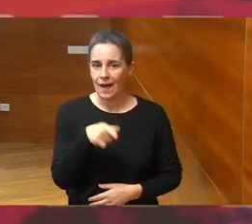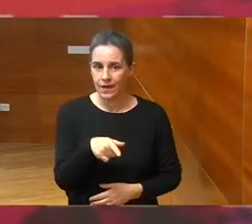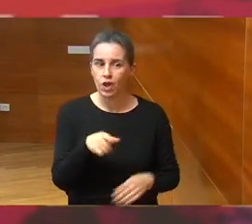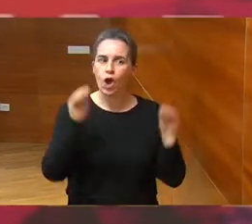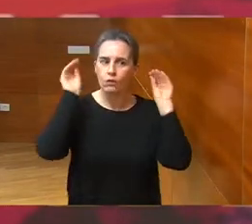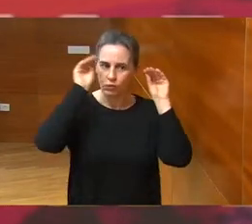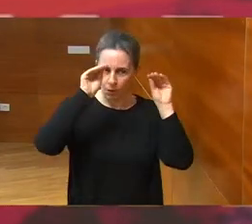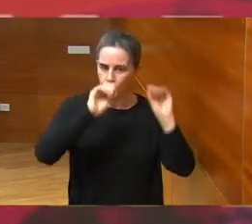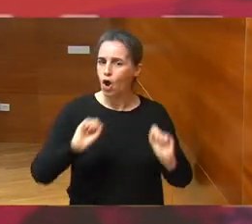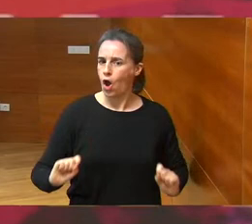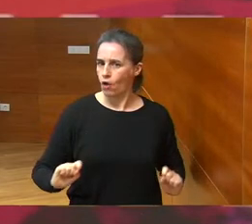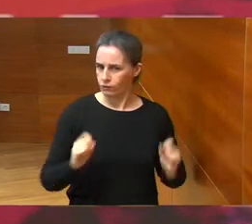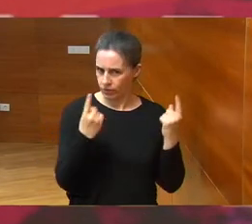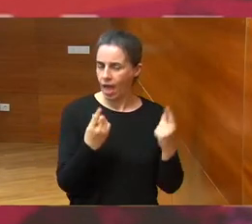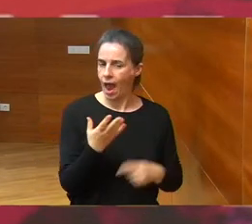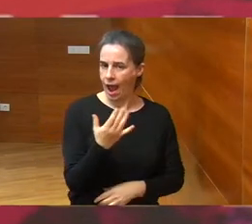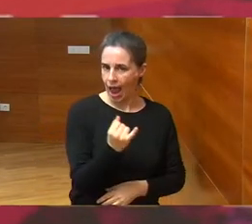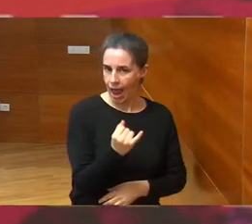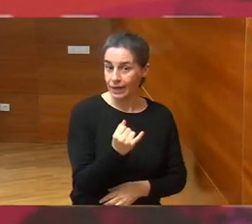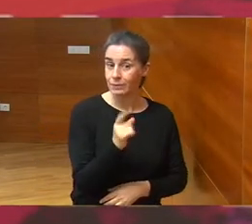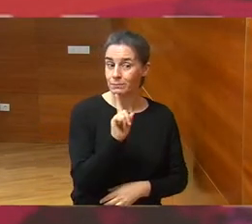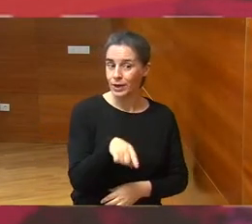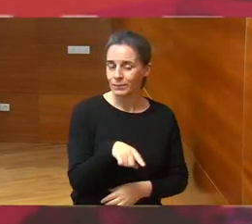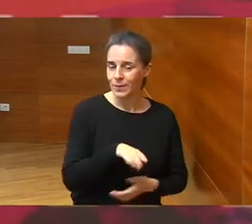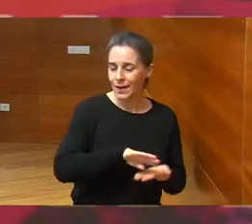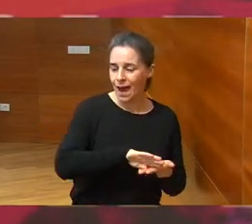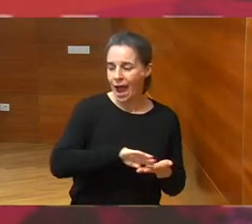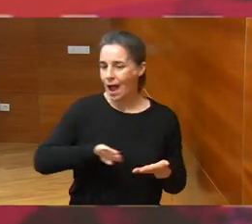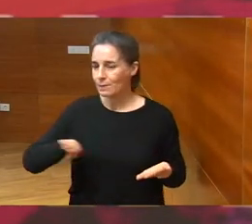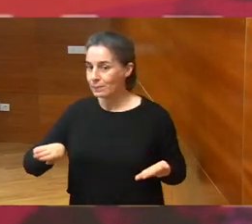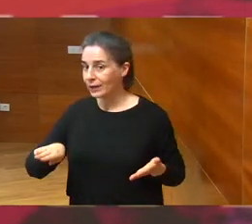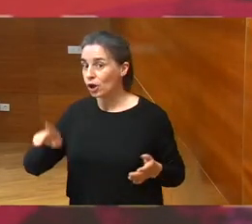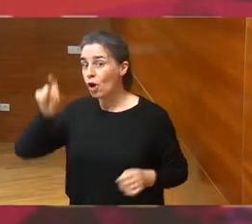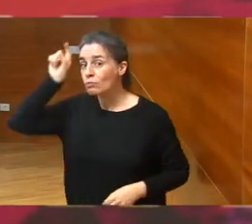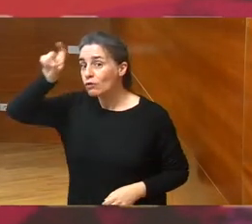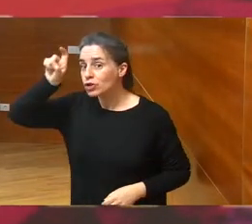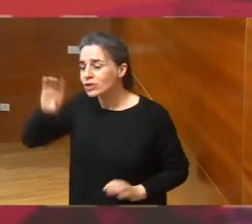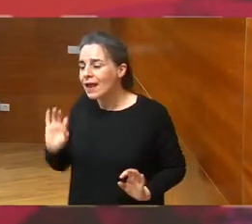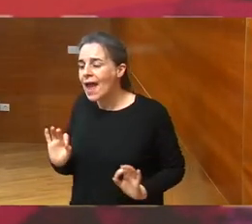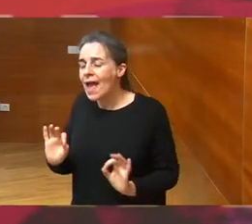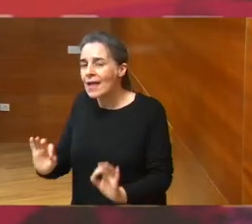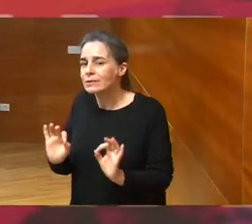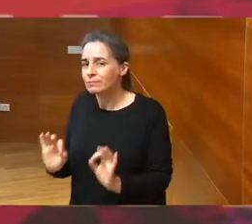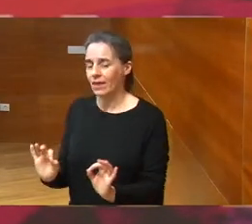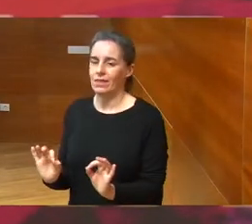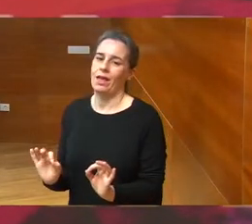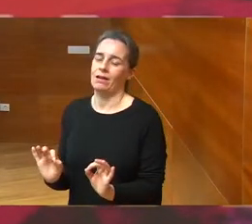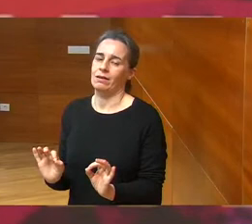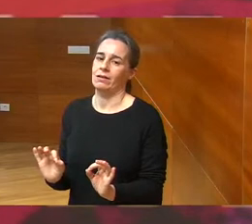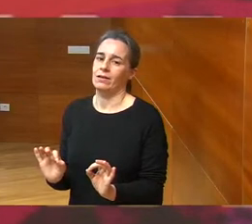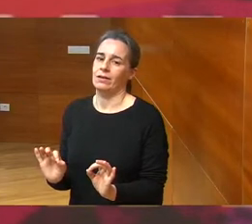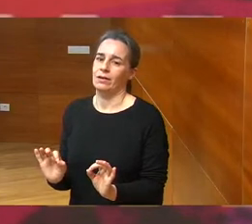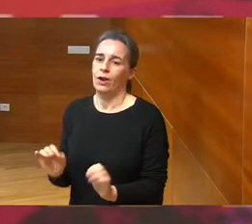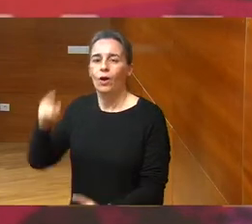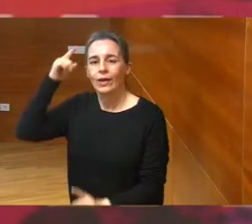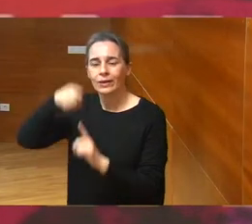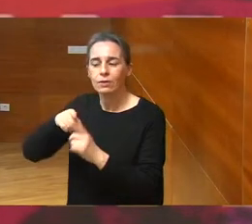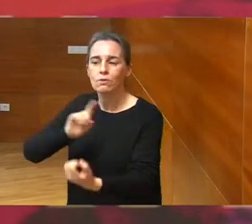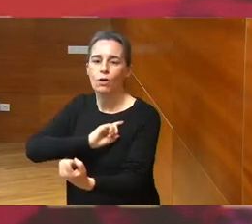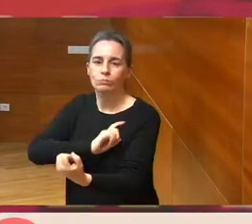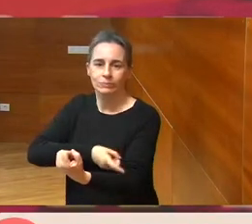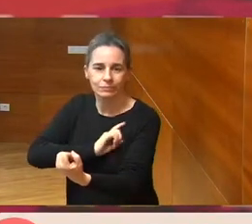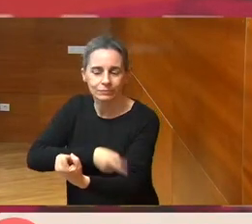formación reiterada tiña profesores especializados por ejemplo Encanto o gimnasia